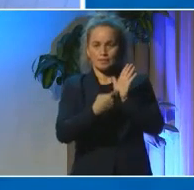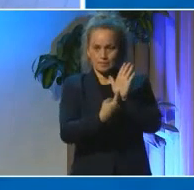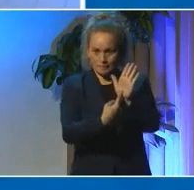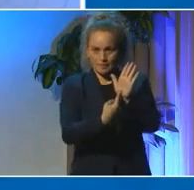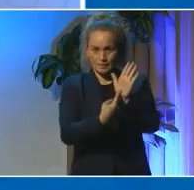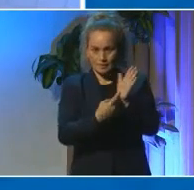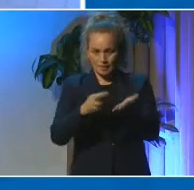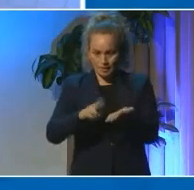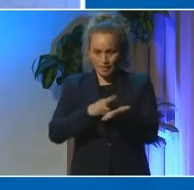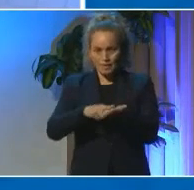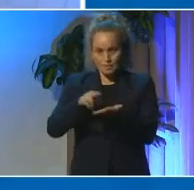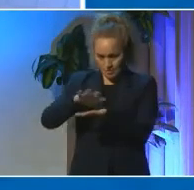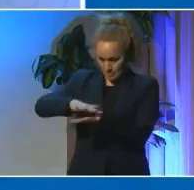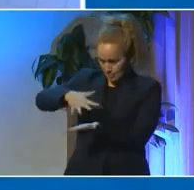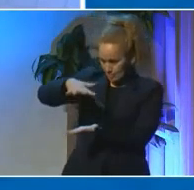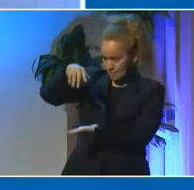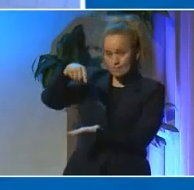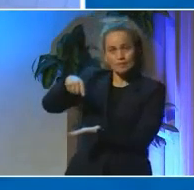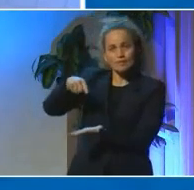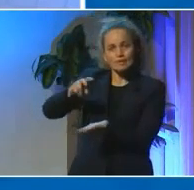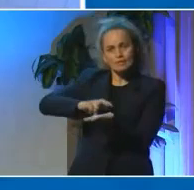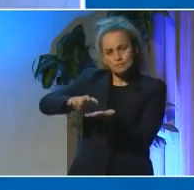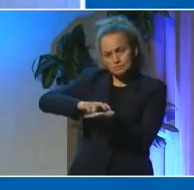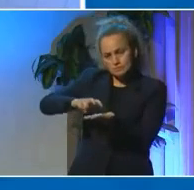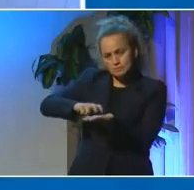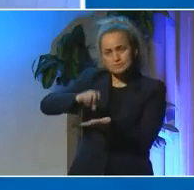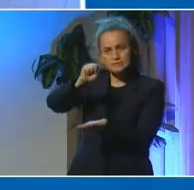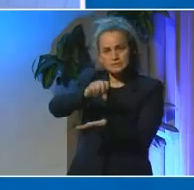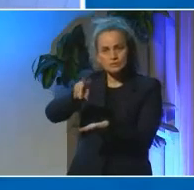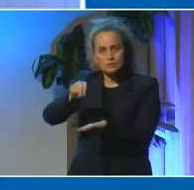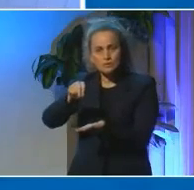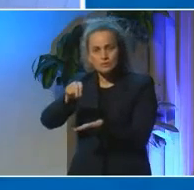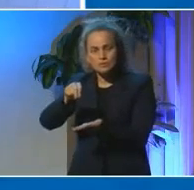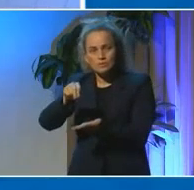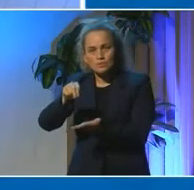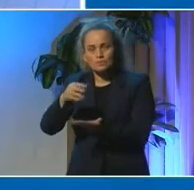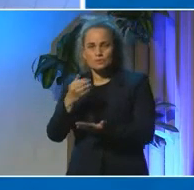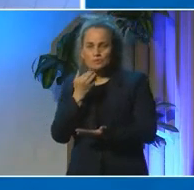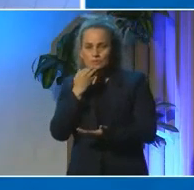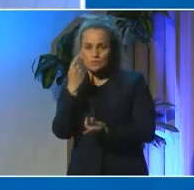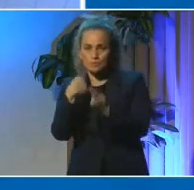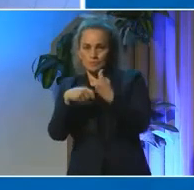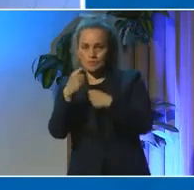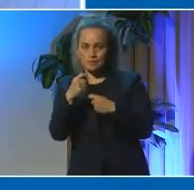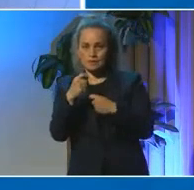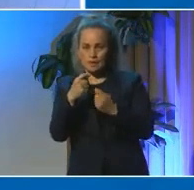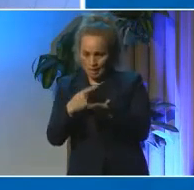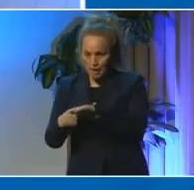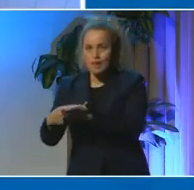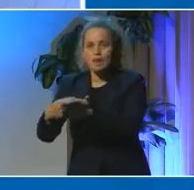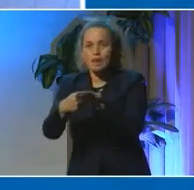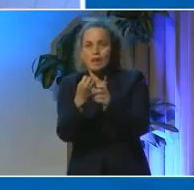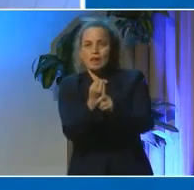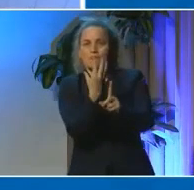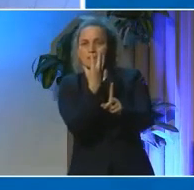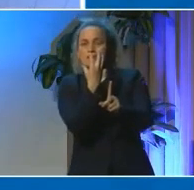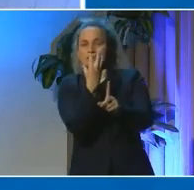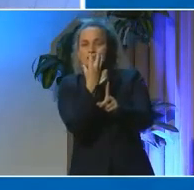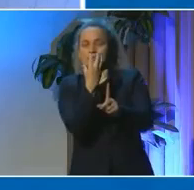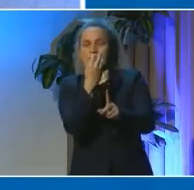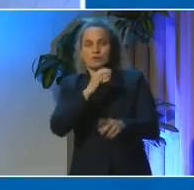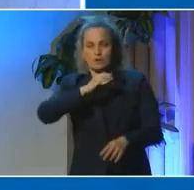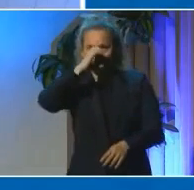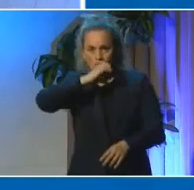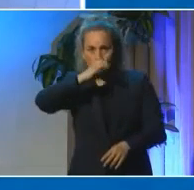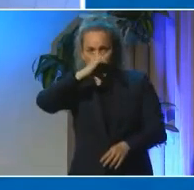nosotros sobre las decisiones si imprimimos o no revista que tiene una influencia directa sobre la venta discutimos el impacto de la huella de carbono